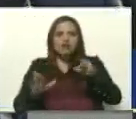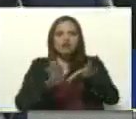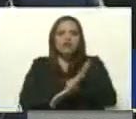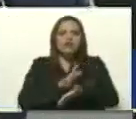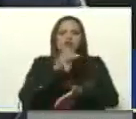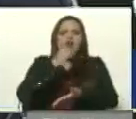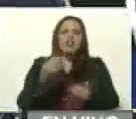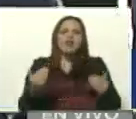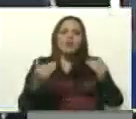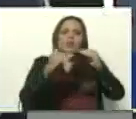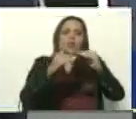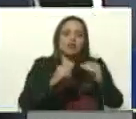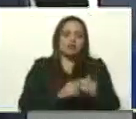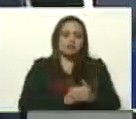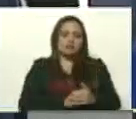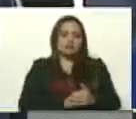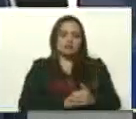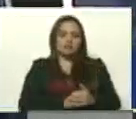desigualdad.